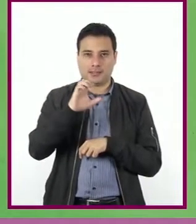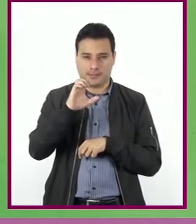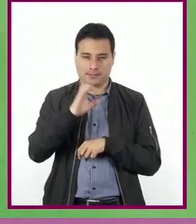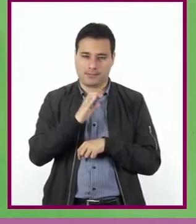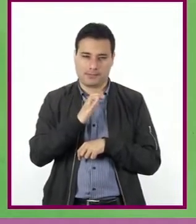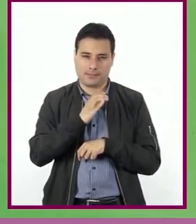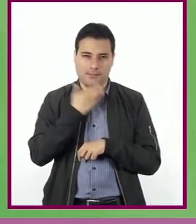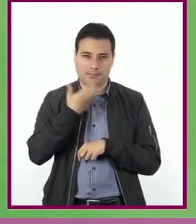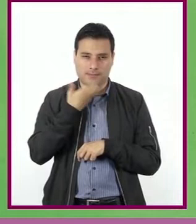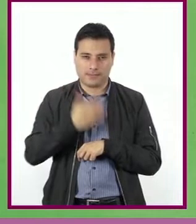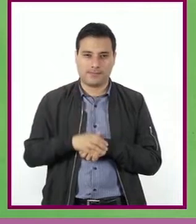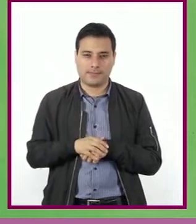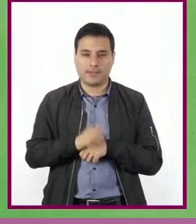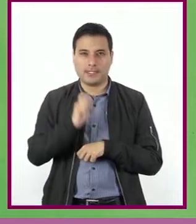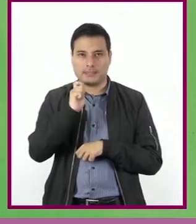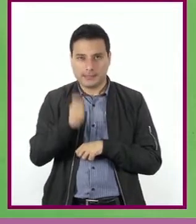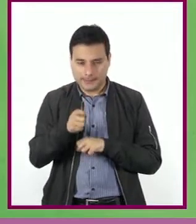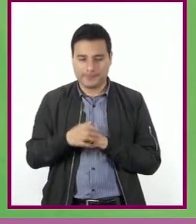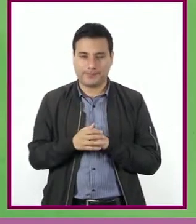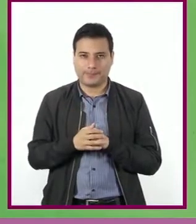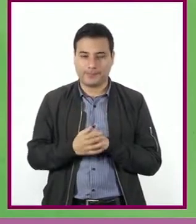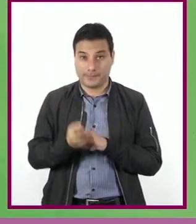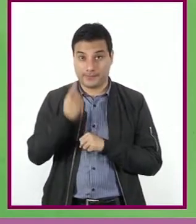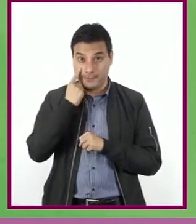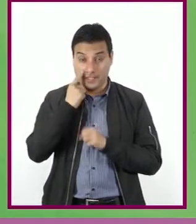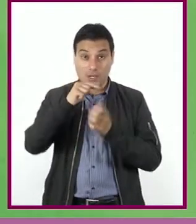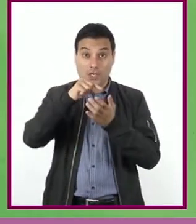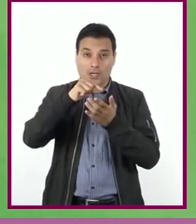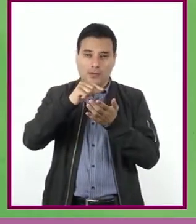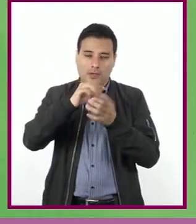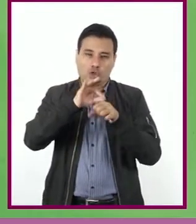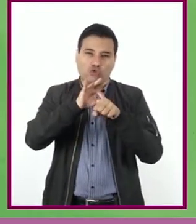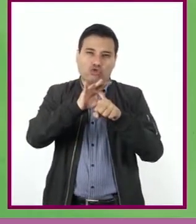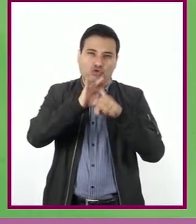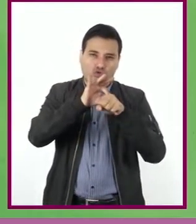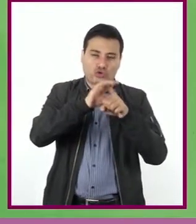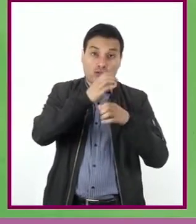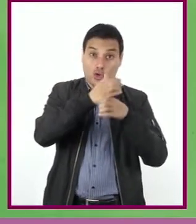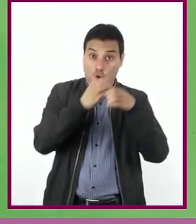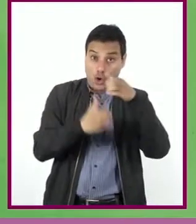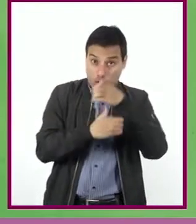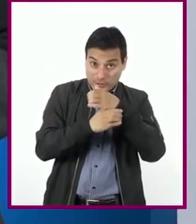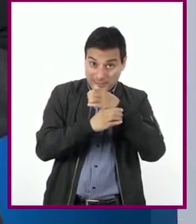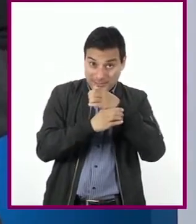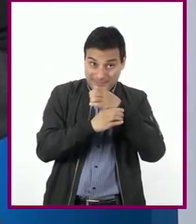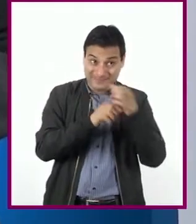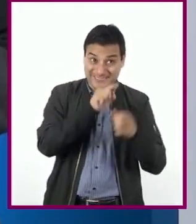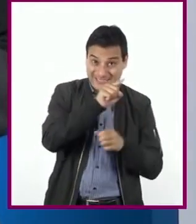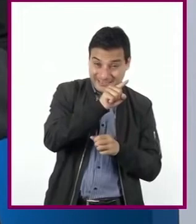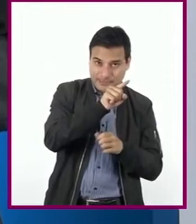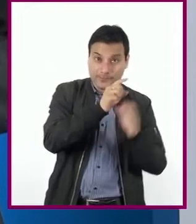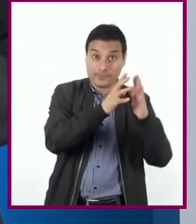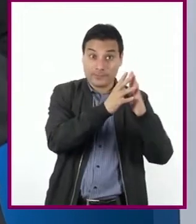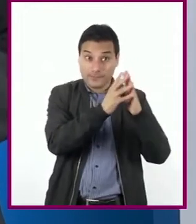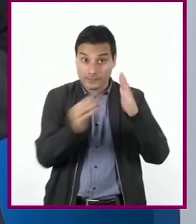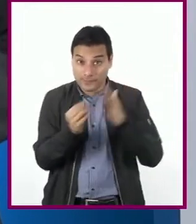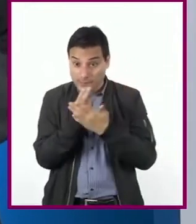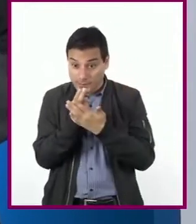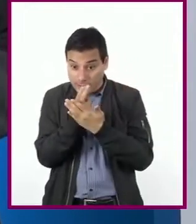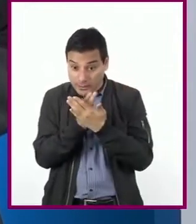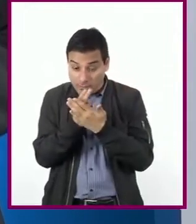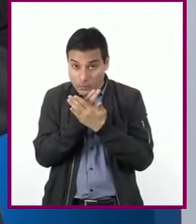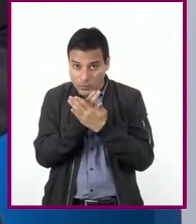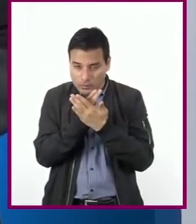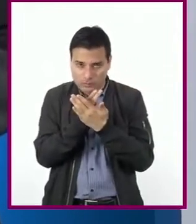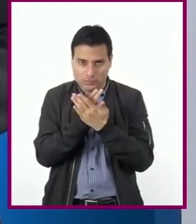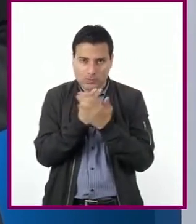la relación de proporción entre las dimensiones reales de un objeto y las de un dibujo. La escala nos